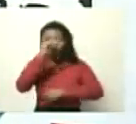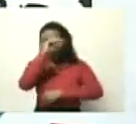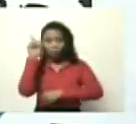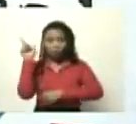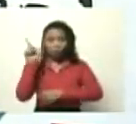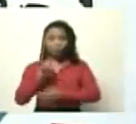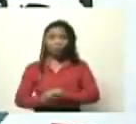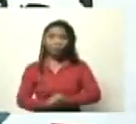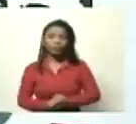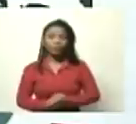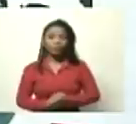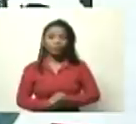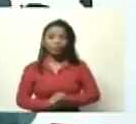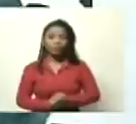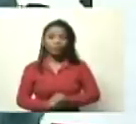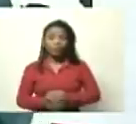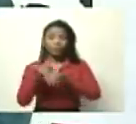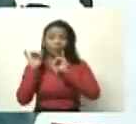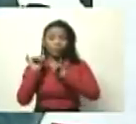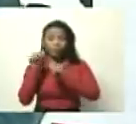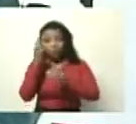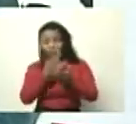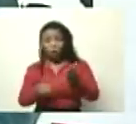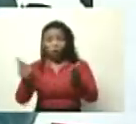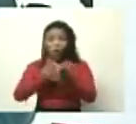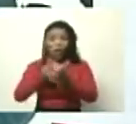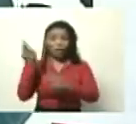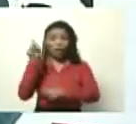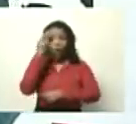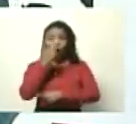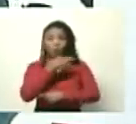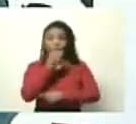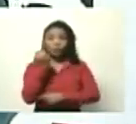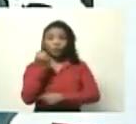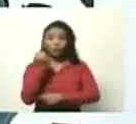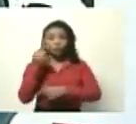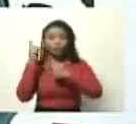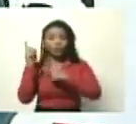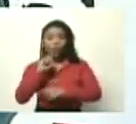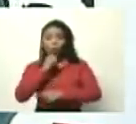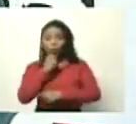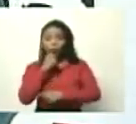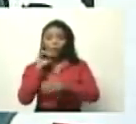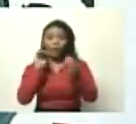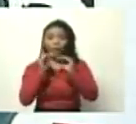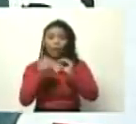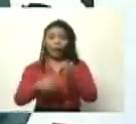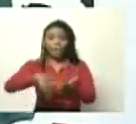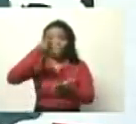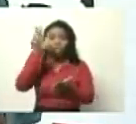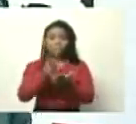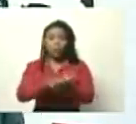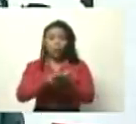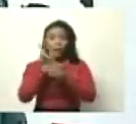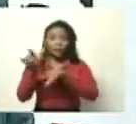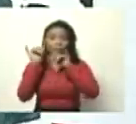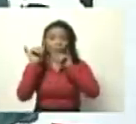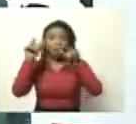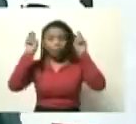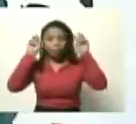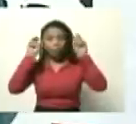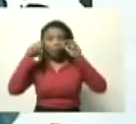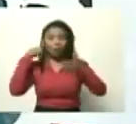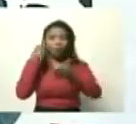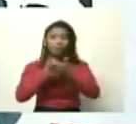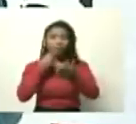Socialista Unido de Venezuela. Asimismo, ha reafirmado este compromiso mediante este código de ética que fue aprobado. En ese mismo contexto, la